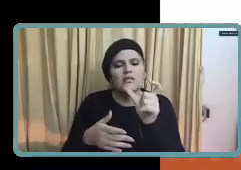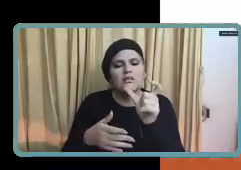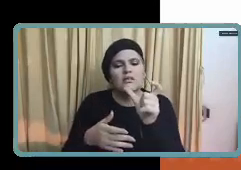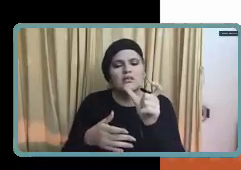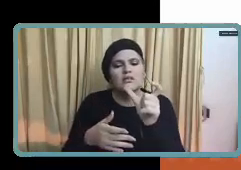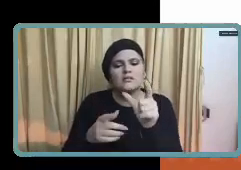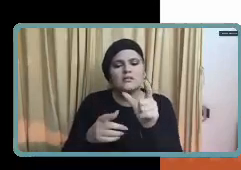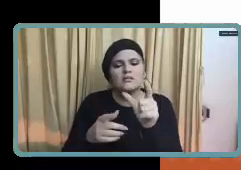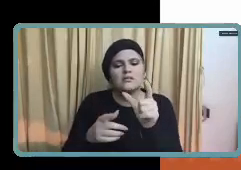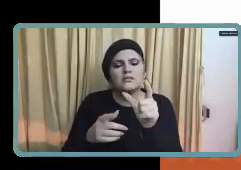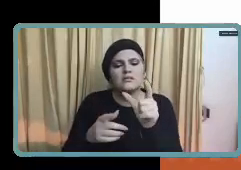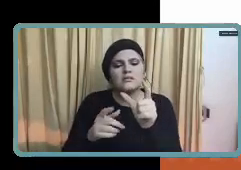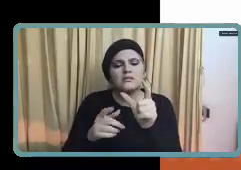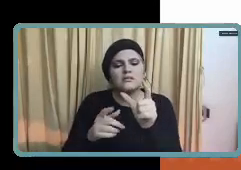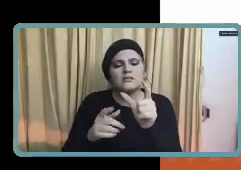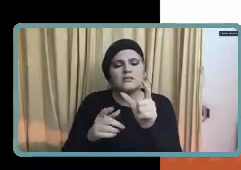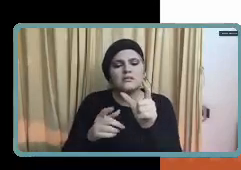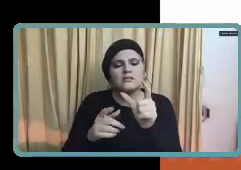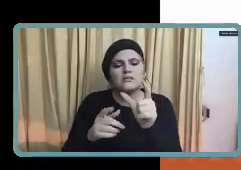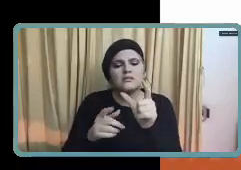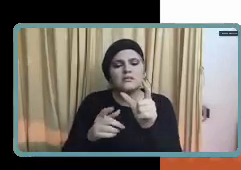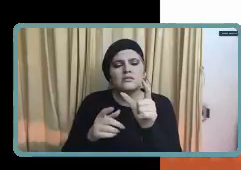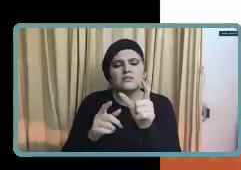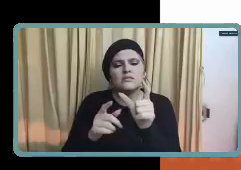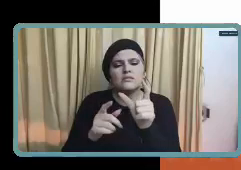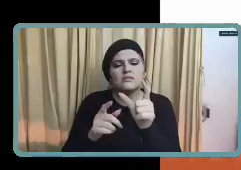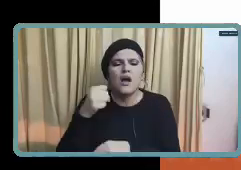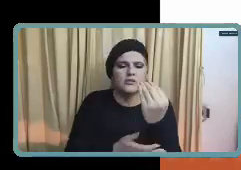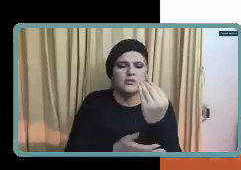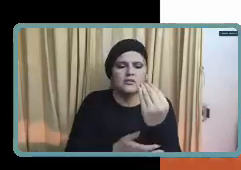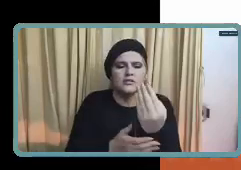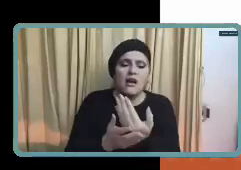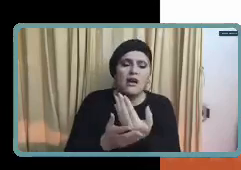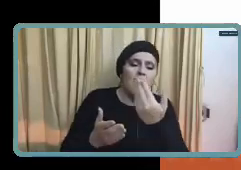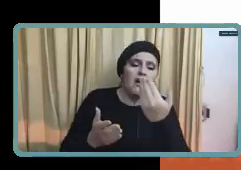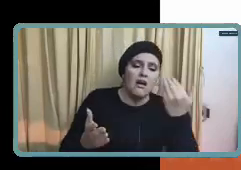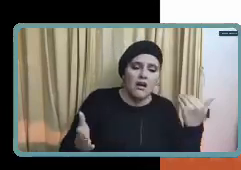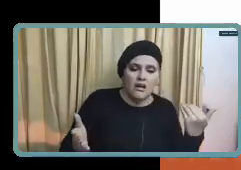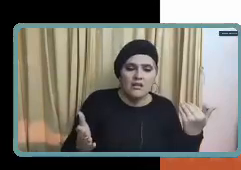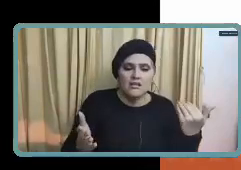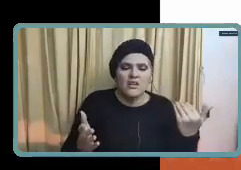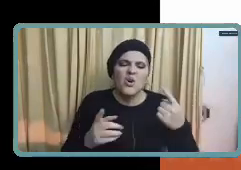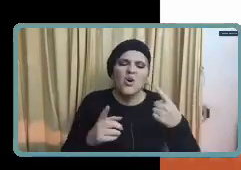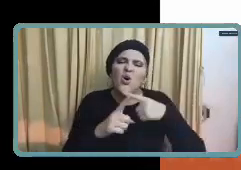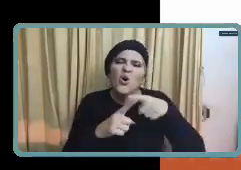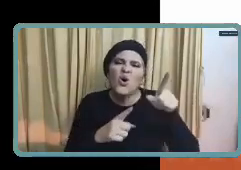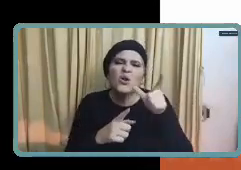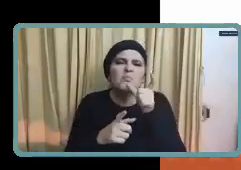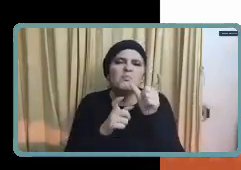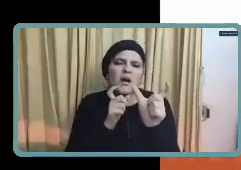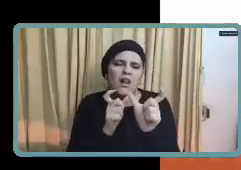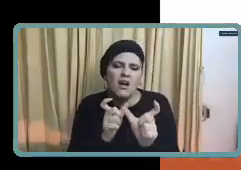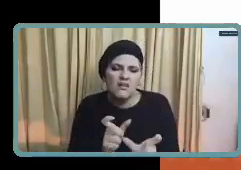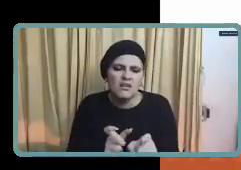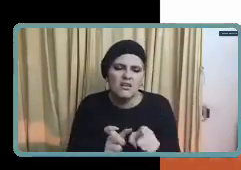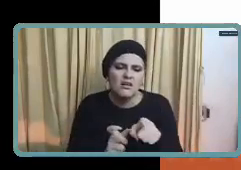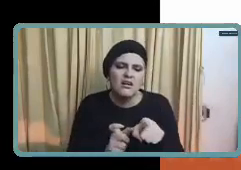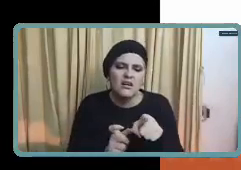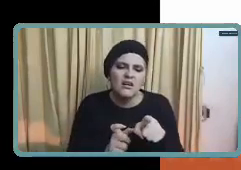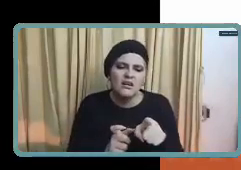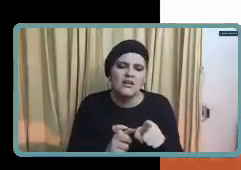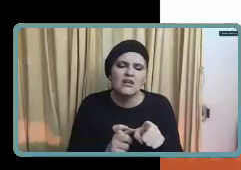año 2014. Antes se hablaban de otras terminologías como trastorno de tipo